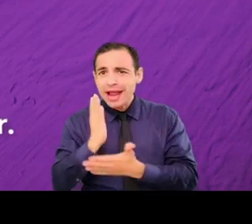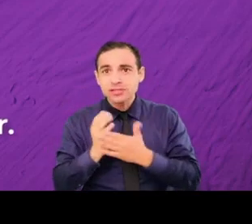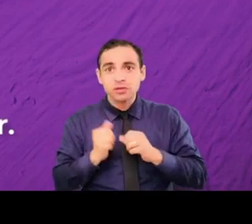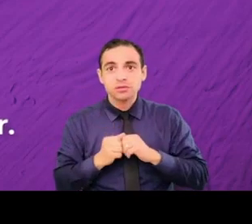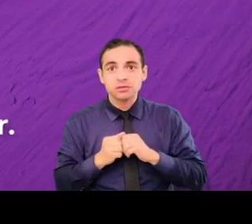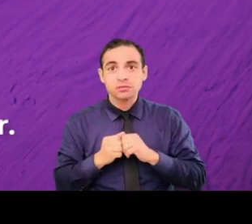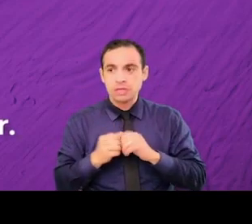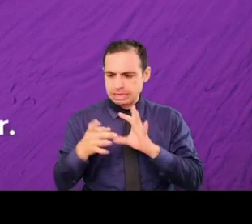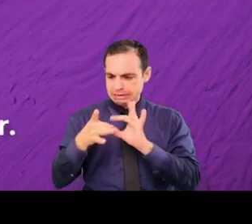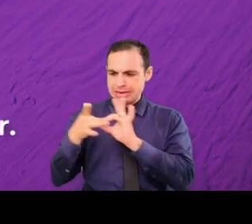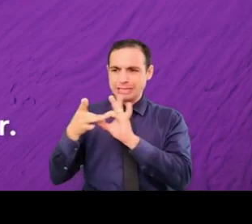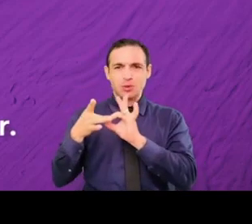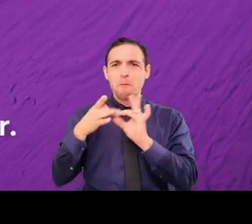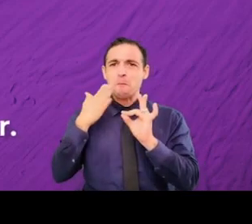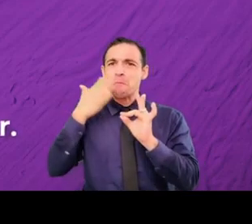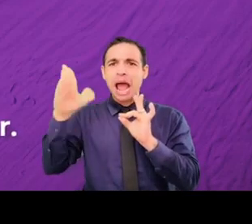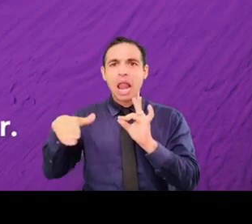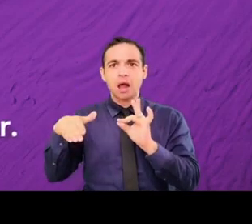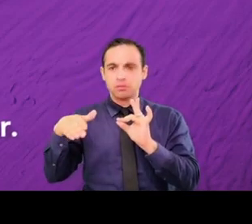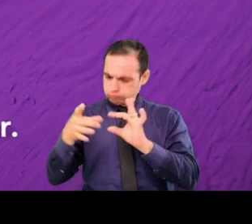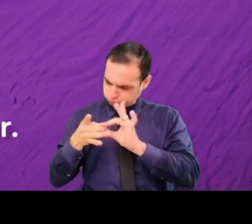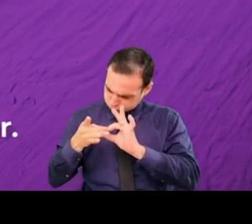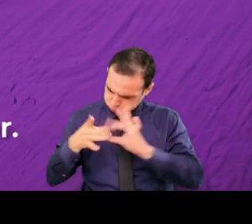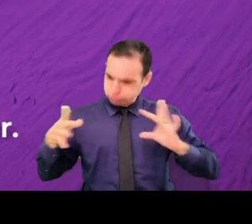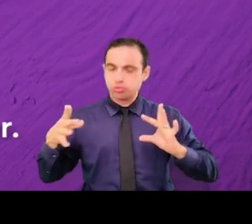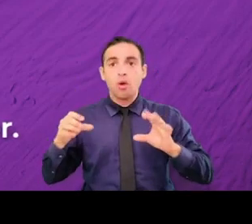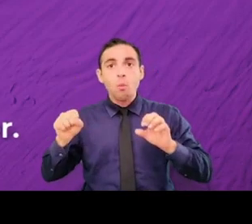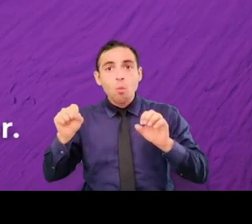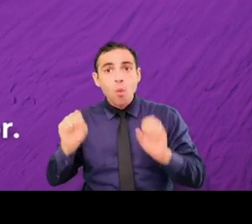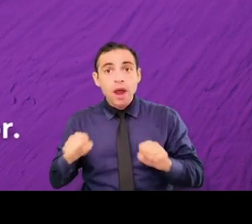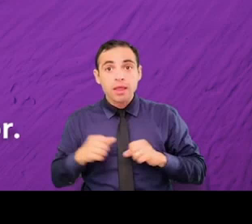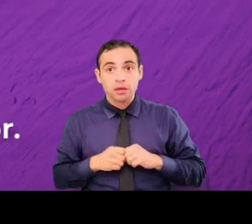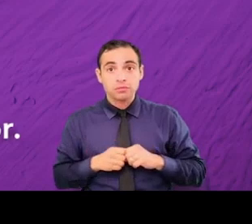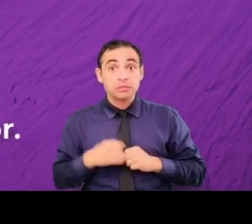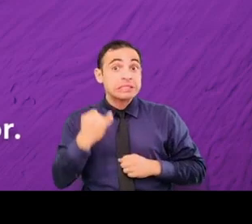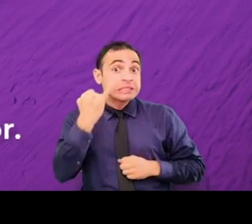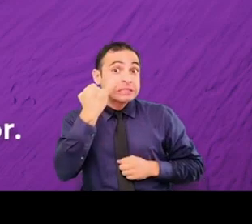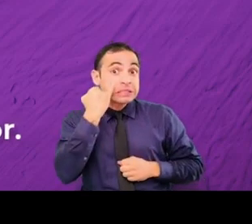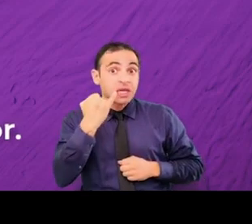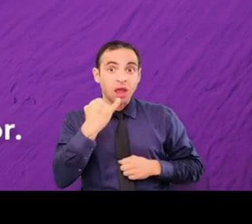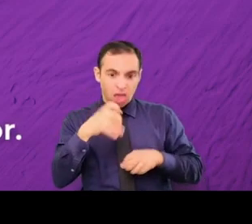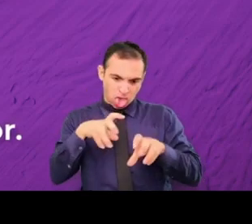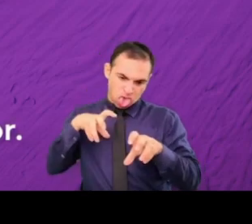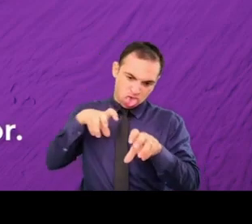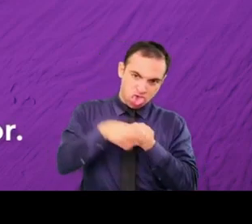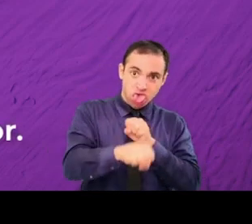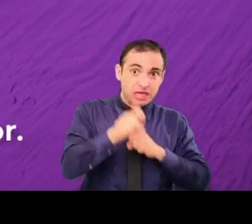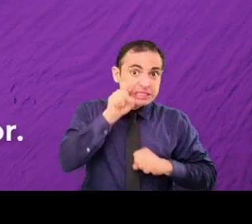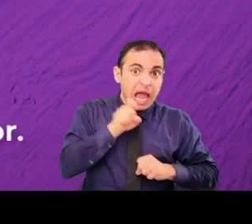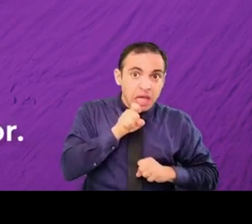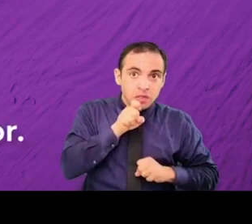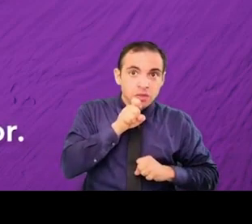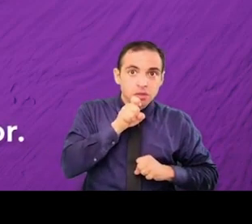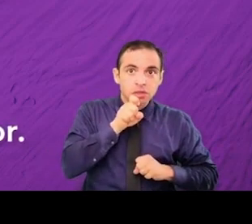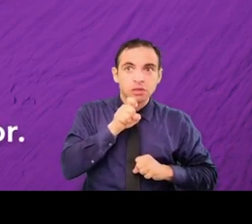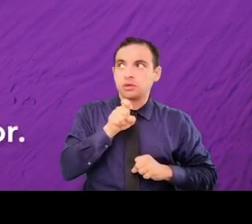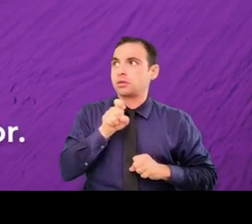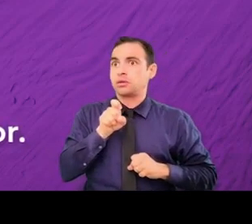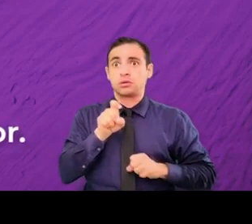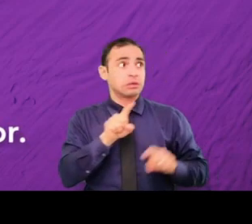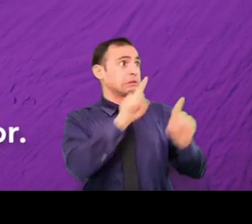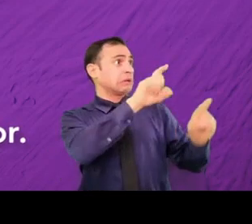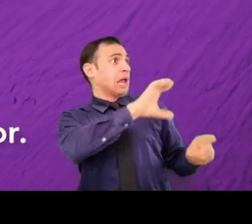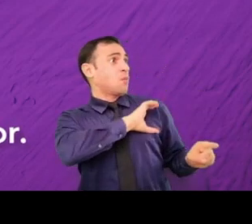también tiene derecho a terminar relaciones tóxicas a recibir atención médica completa en caso en caso de una agresión física